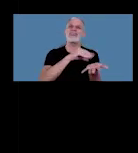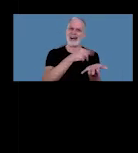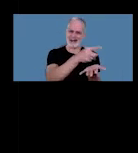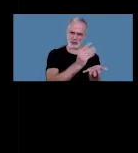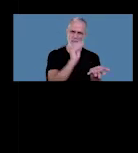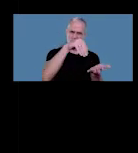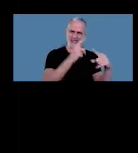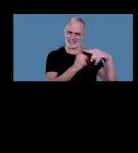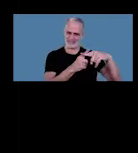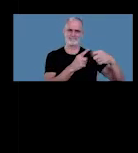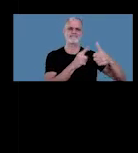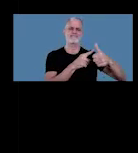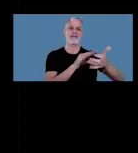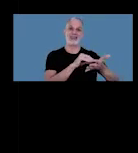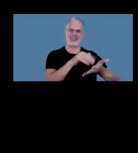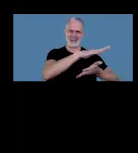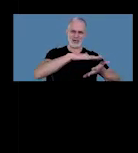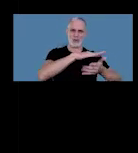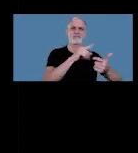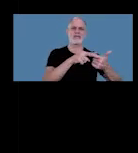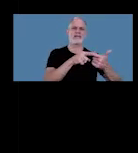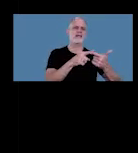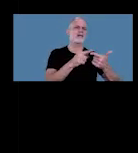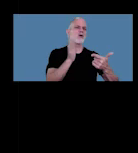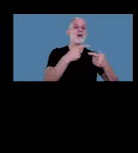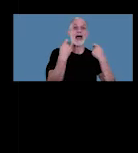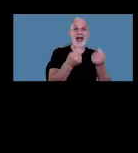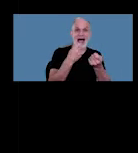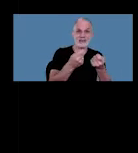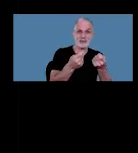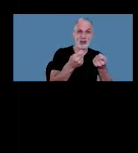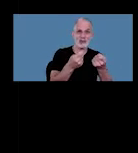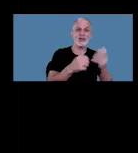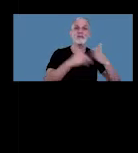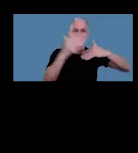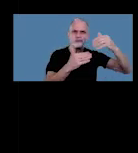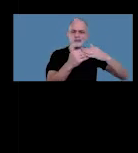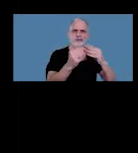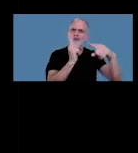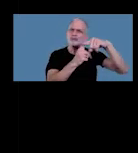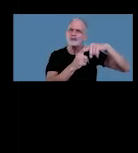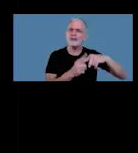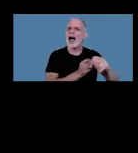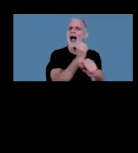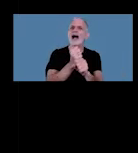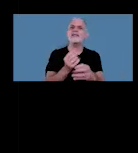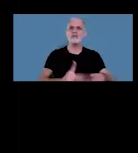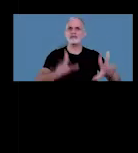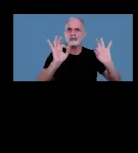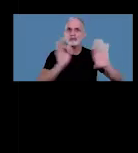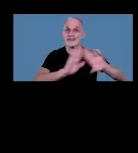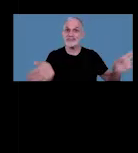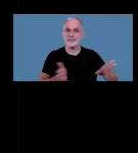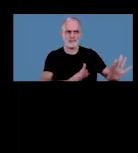vamos a adicionar todos los gastos de la obra, ¿hasta cuándo? Hasta la finalización total